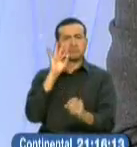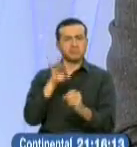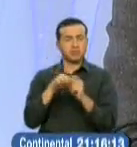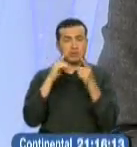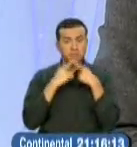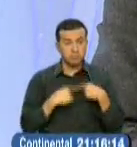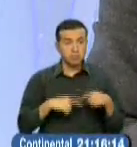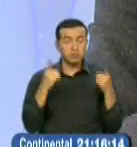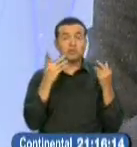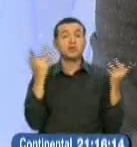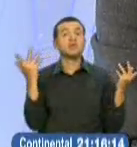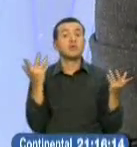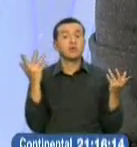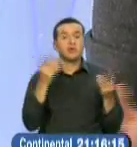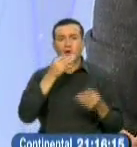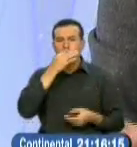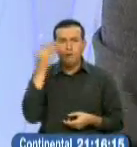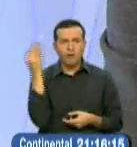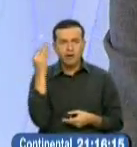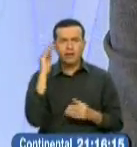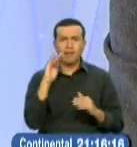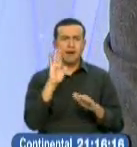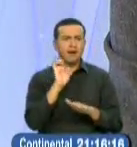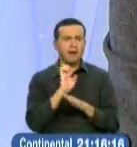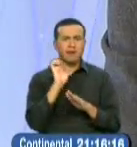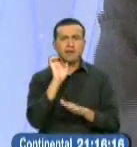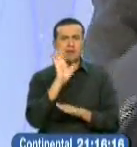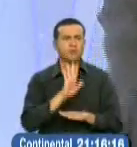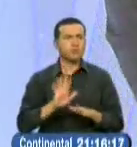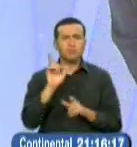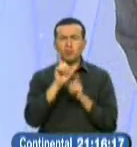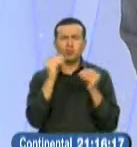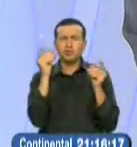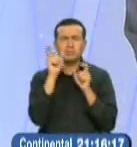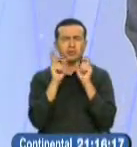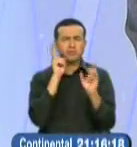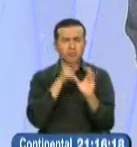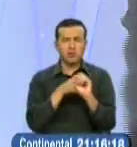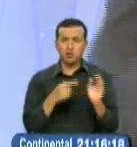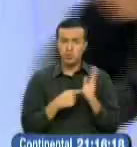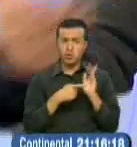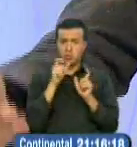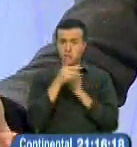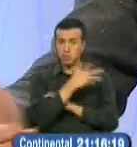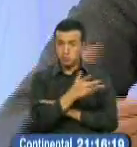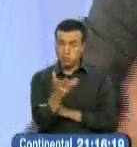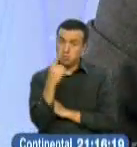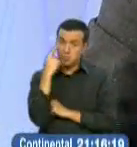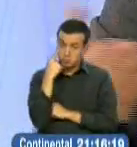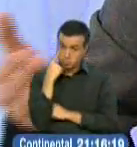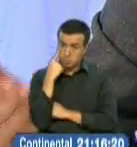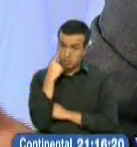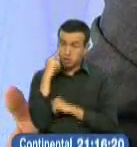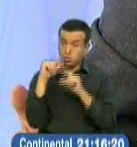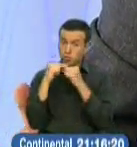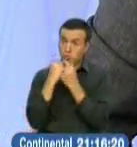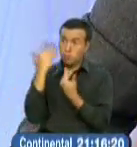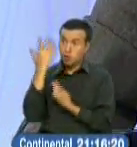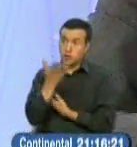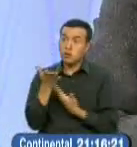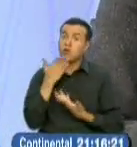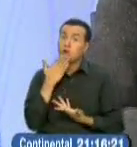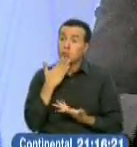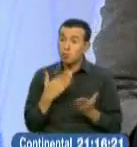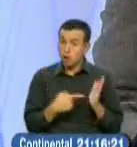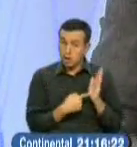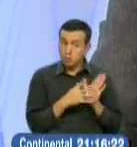digo, Sofía, que lo que hace verdaderamente grande al país es la participación de la gente. Ese ejemplo nos dio la ciudadanía. Ahora hay que ver el ejemplo de la clase política, de